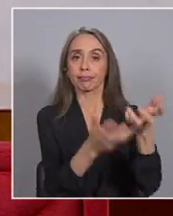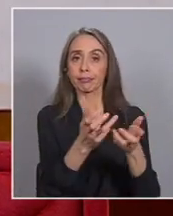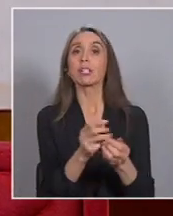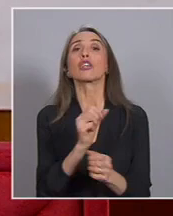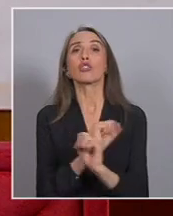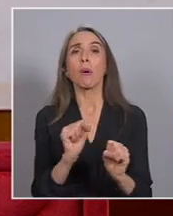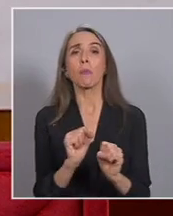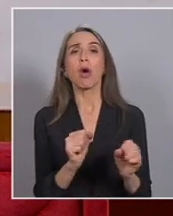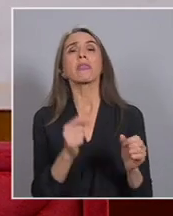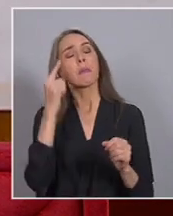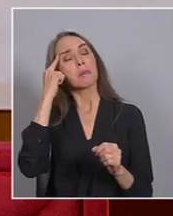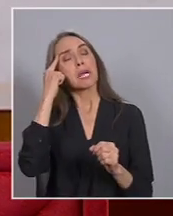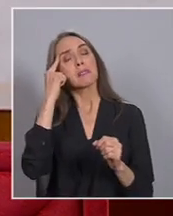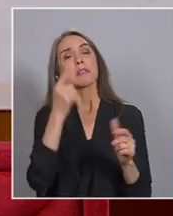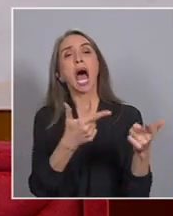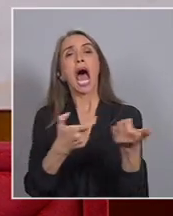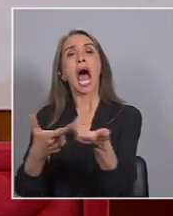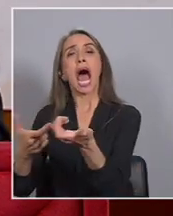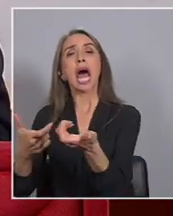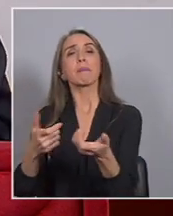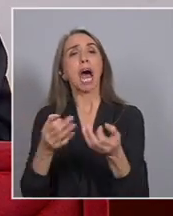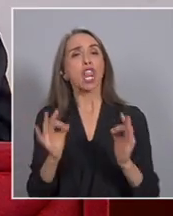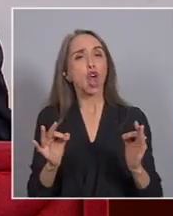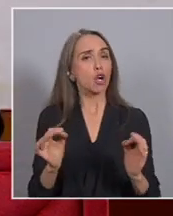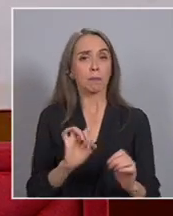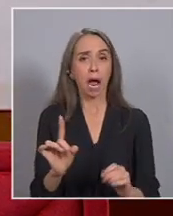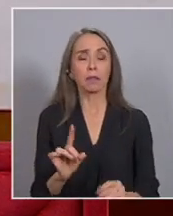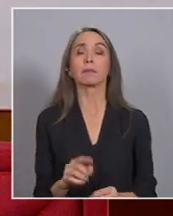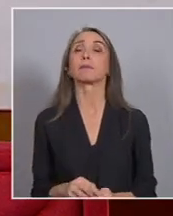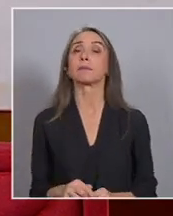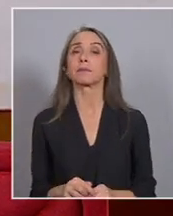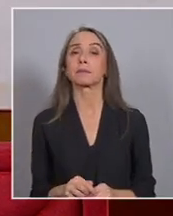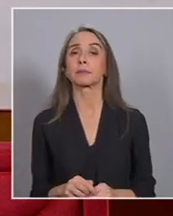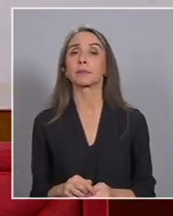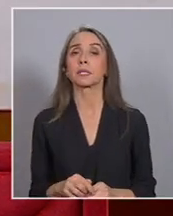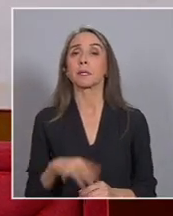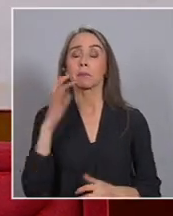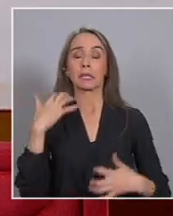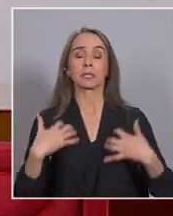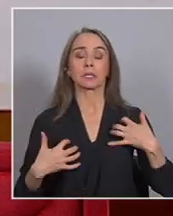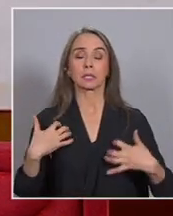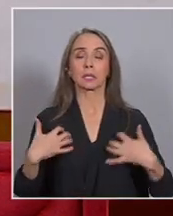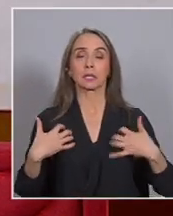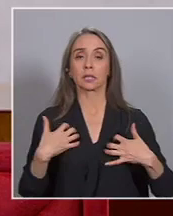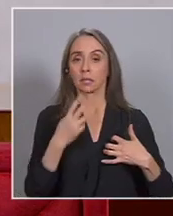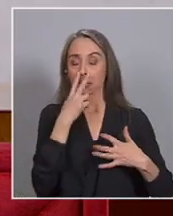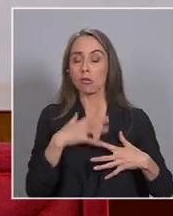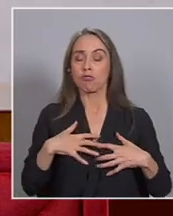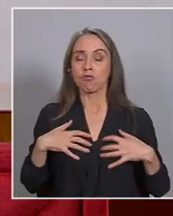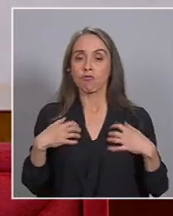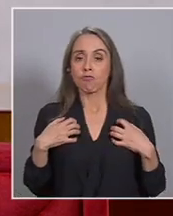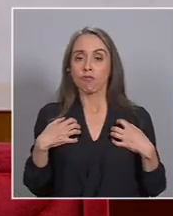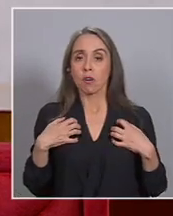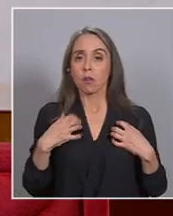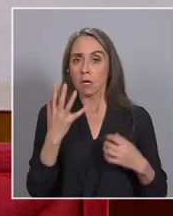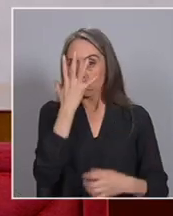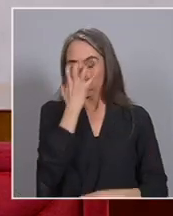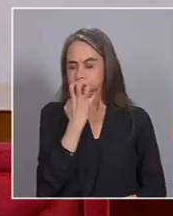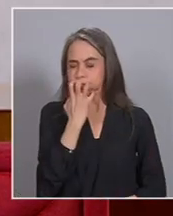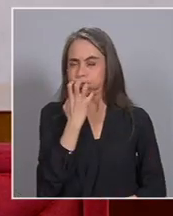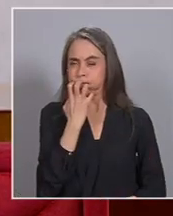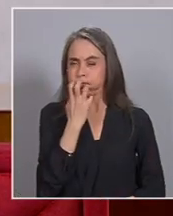se normalicen en Chile. Una de las manifestaciones más irritantes, que más